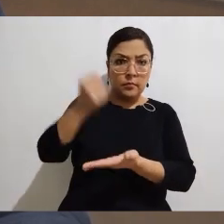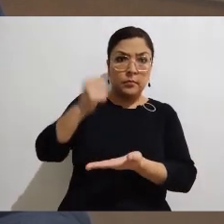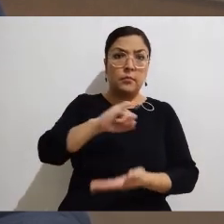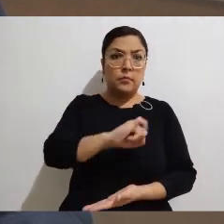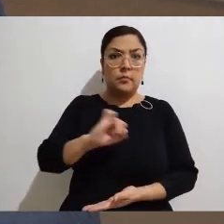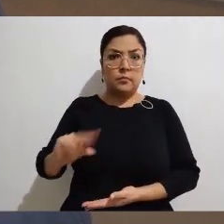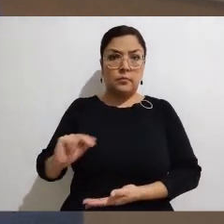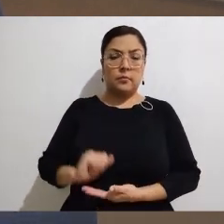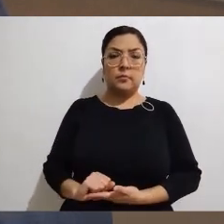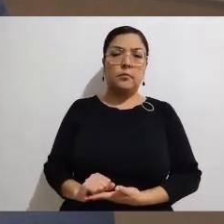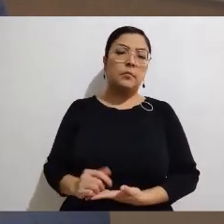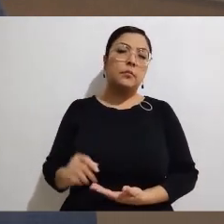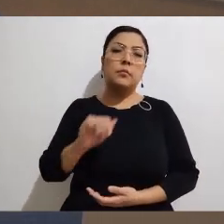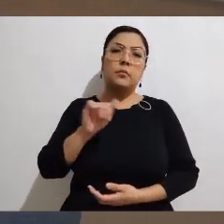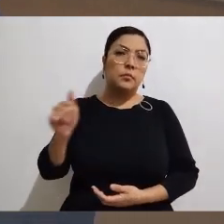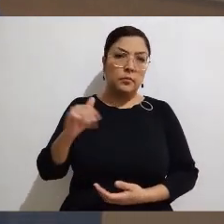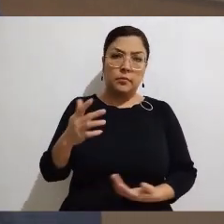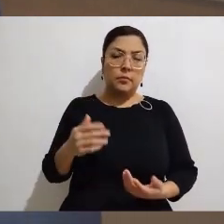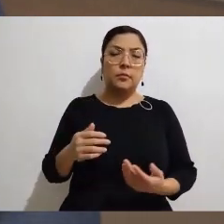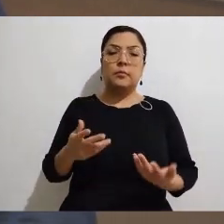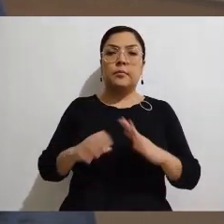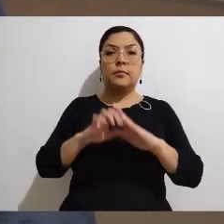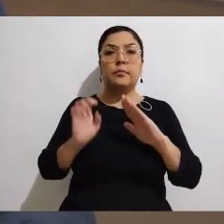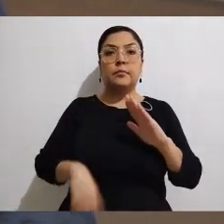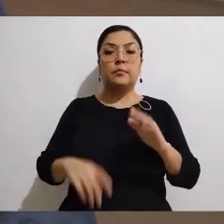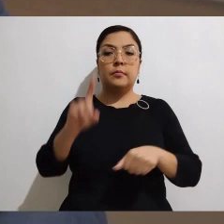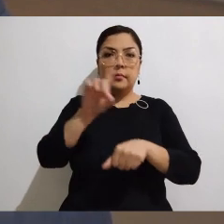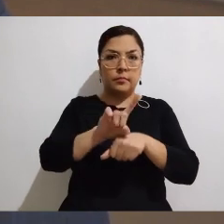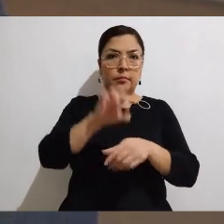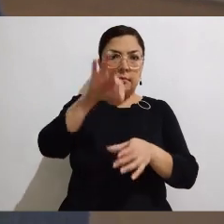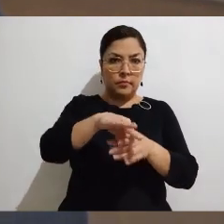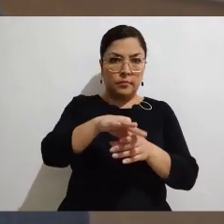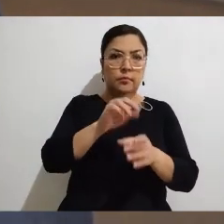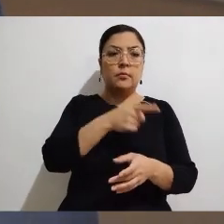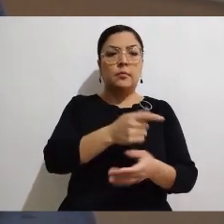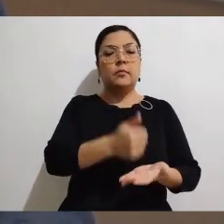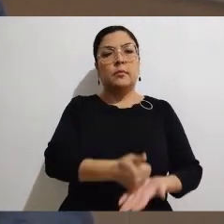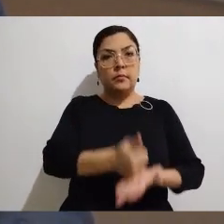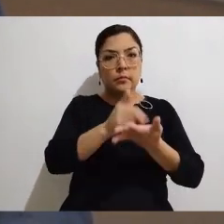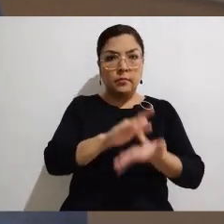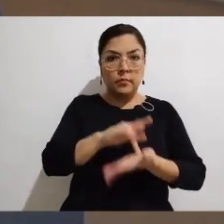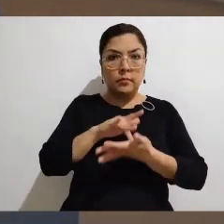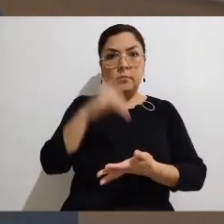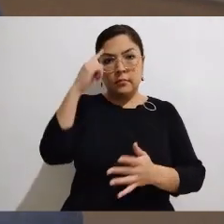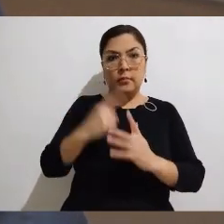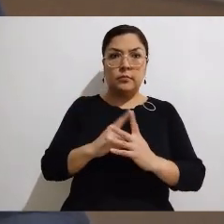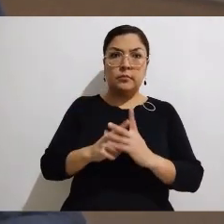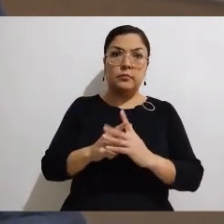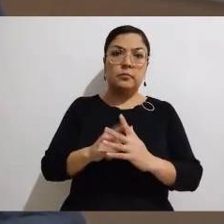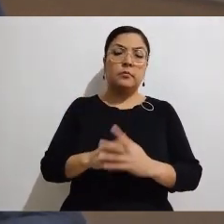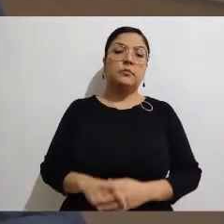partidos políticos. Entre muchas otras tareas, coadyuvan el día de la elección, hacen el cómputo municipal, etcétera. Son